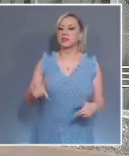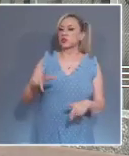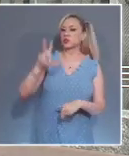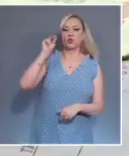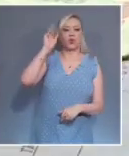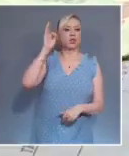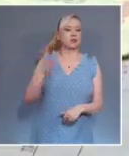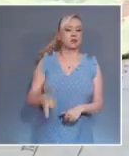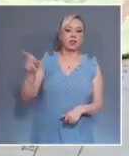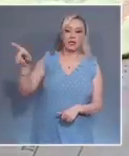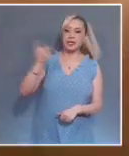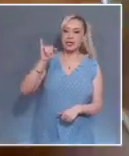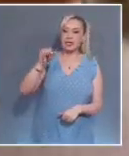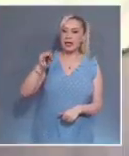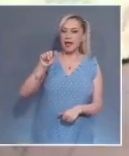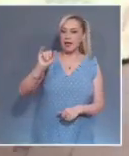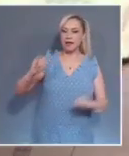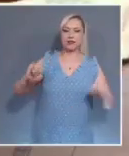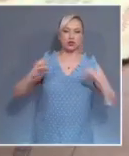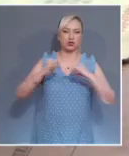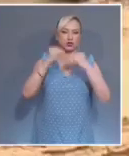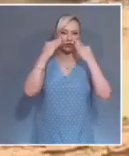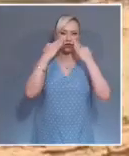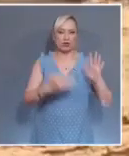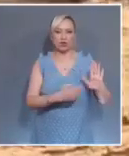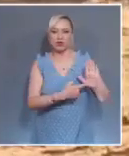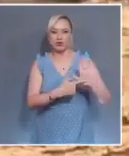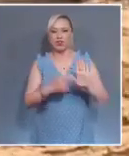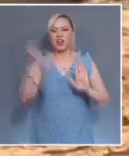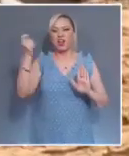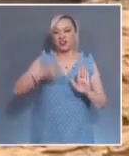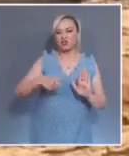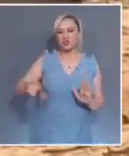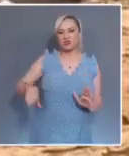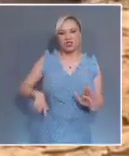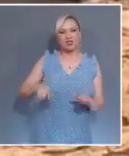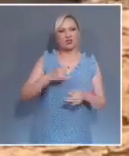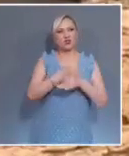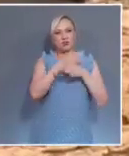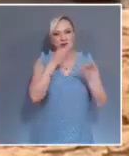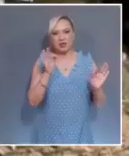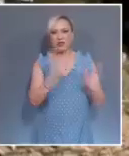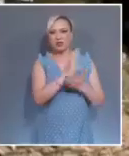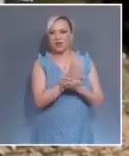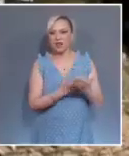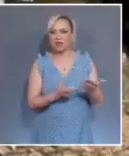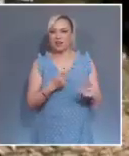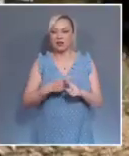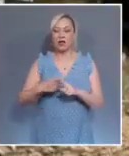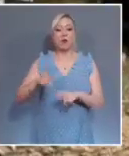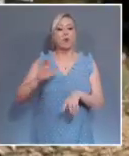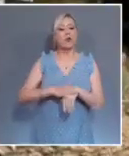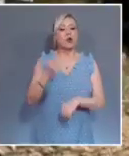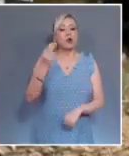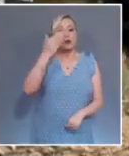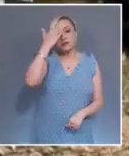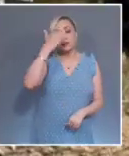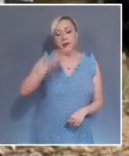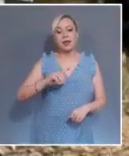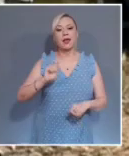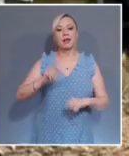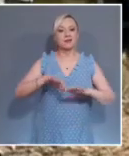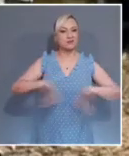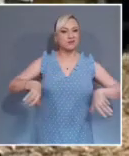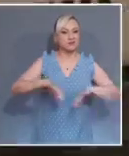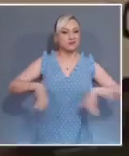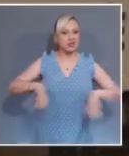ordenó entregar la versión íntegra de un expediente relacionado con el hallazgo de fosas clandestinas en San Fernando, Tamaulipas.